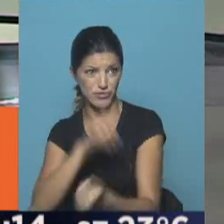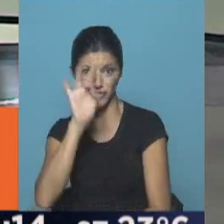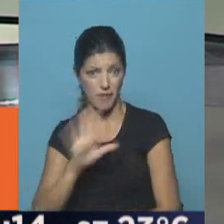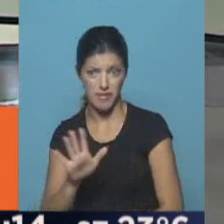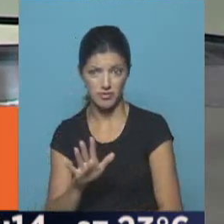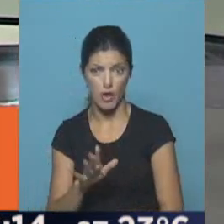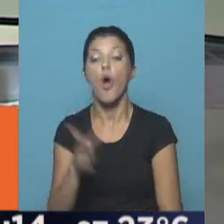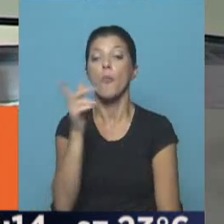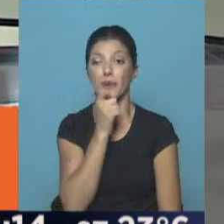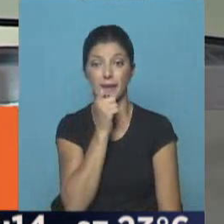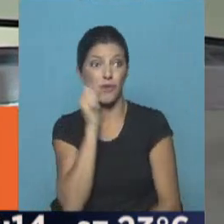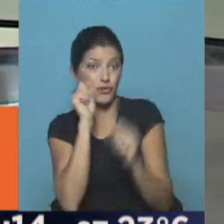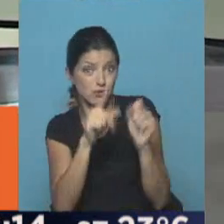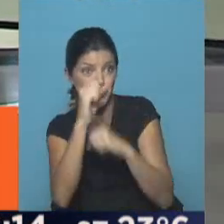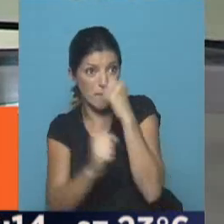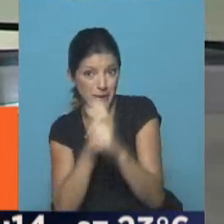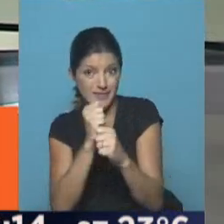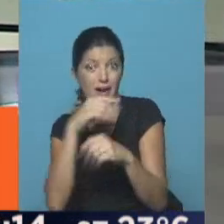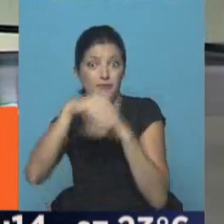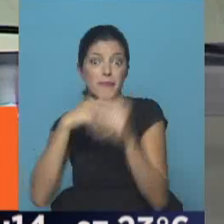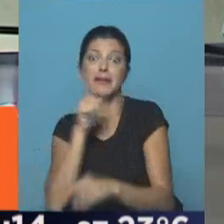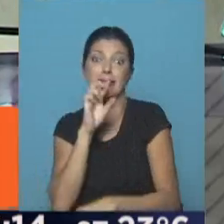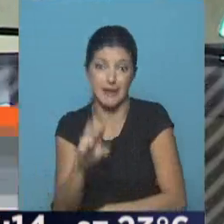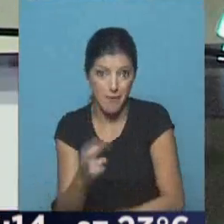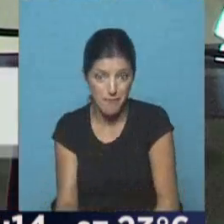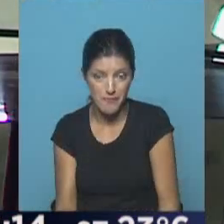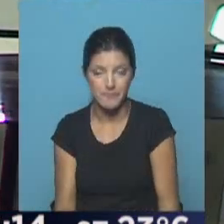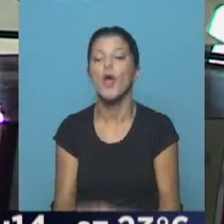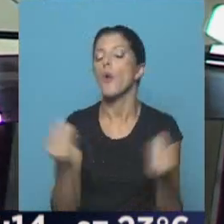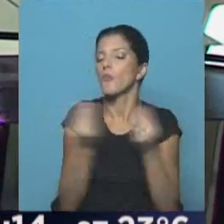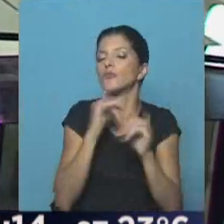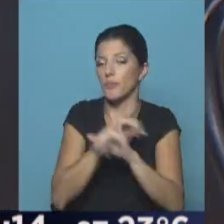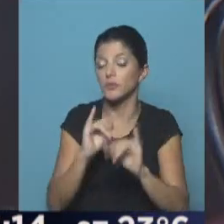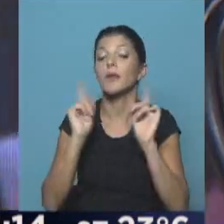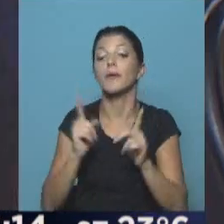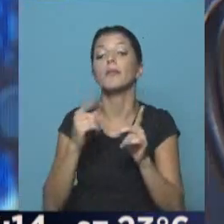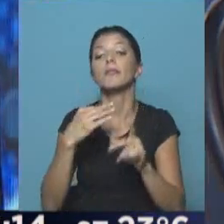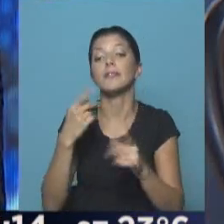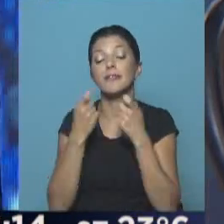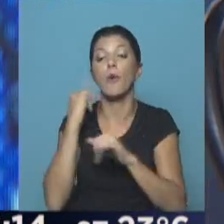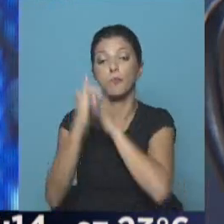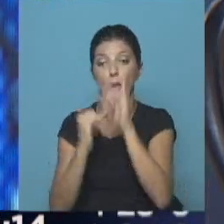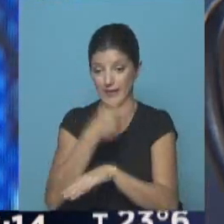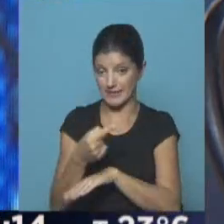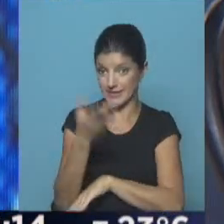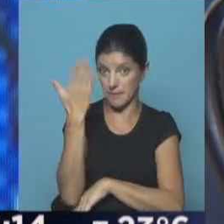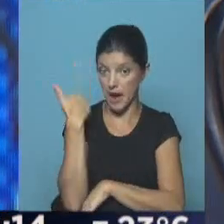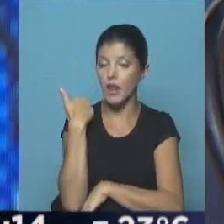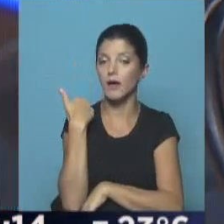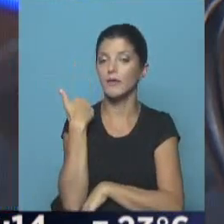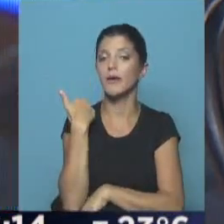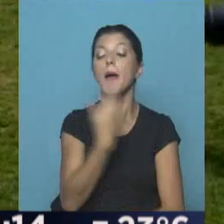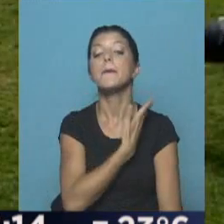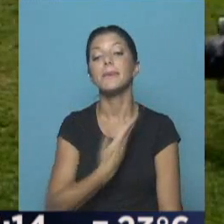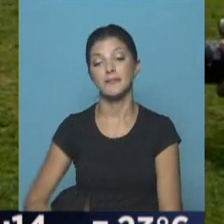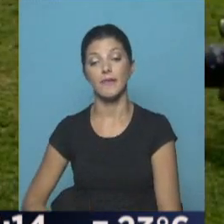entre ellos las propias empresas del grupo Trump. Tenemos muchísimo para hablar. Lo que tenemos que contar también es que justamente fue esta semana que el presidente